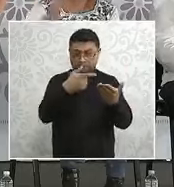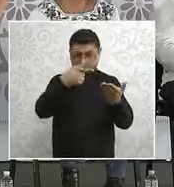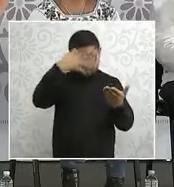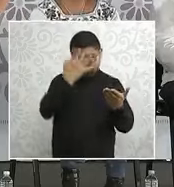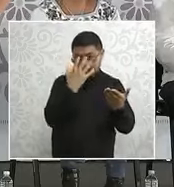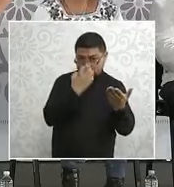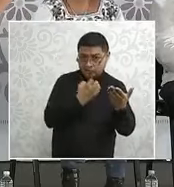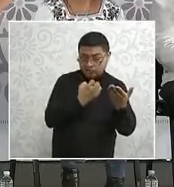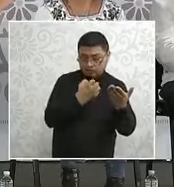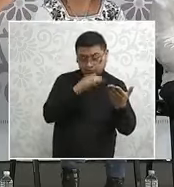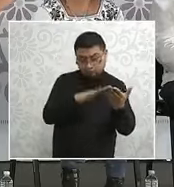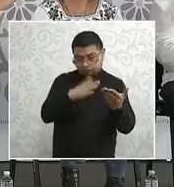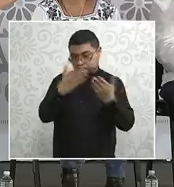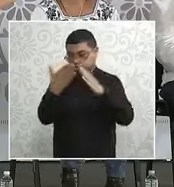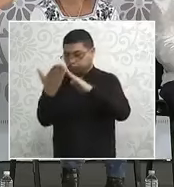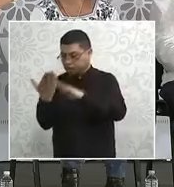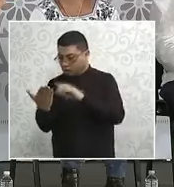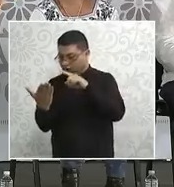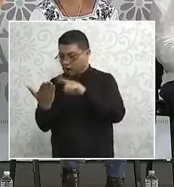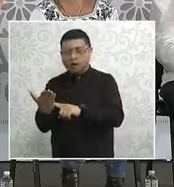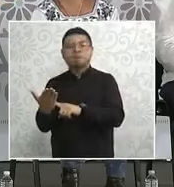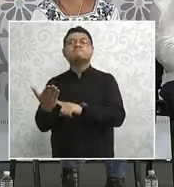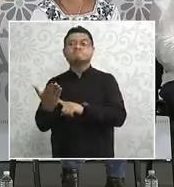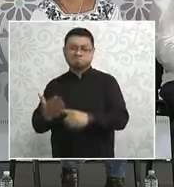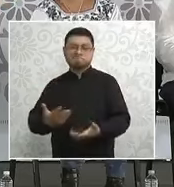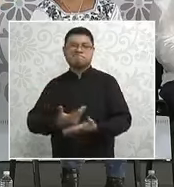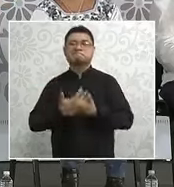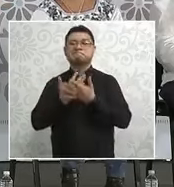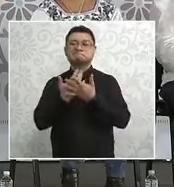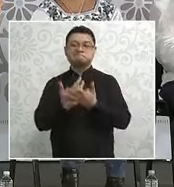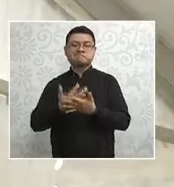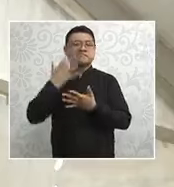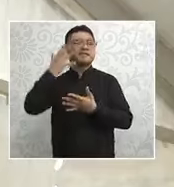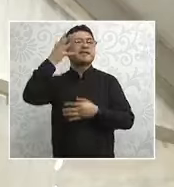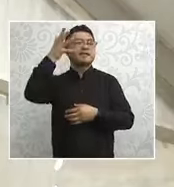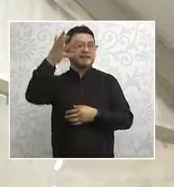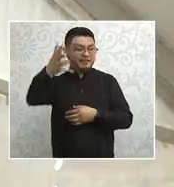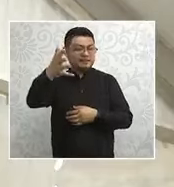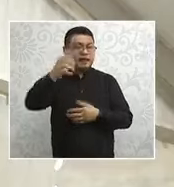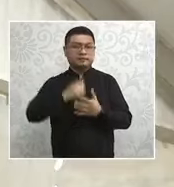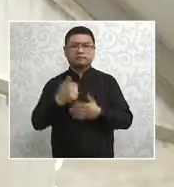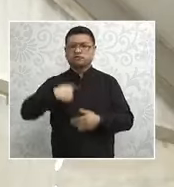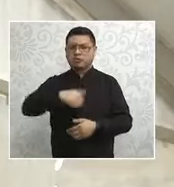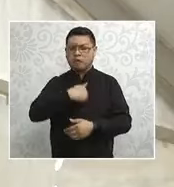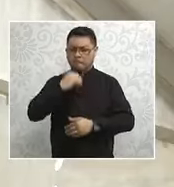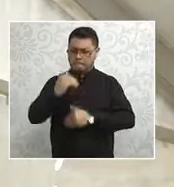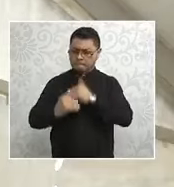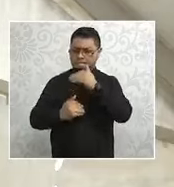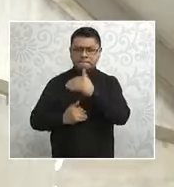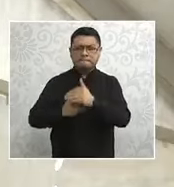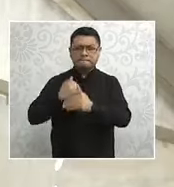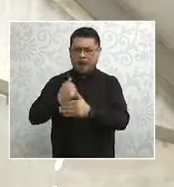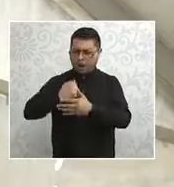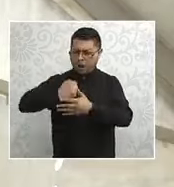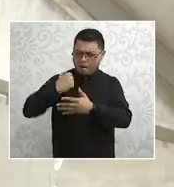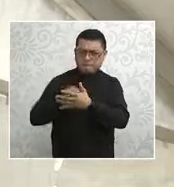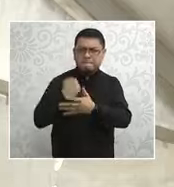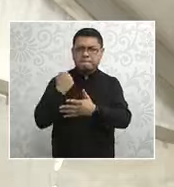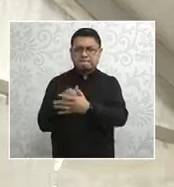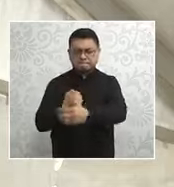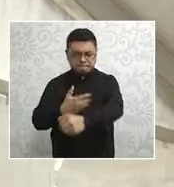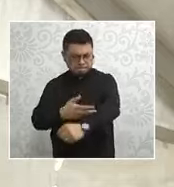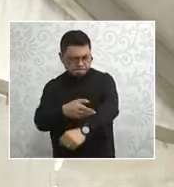y hemos pasado sobre piedras filosas escalando presentando nos